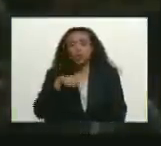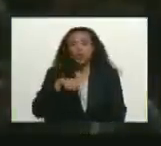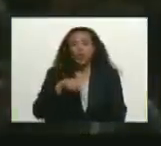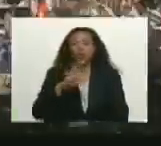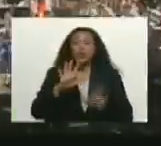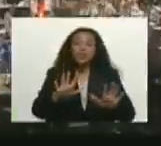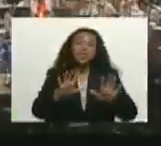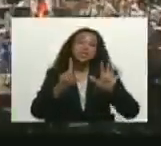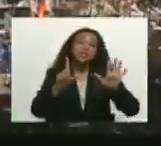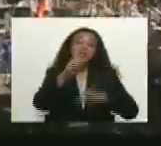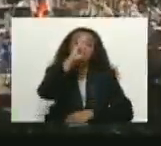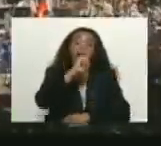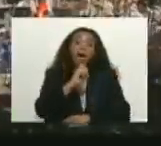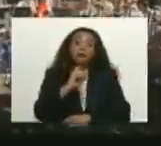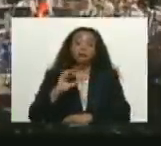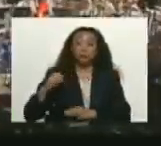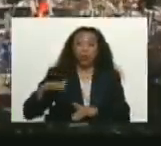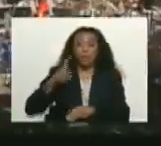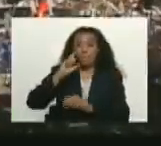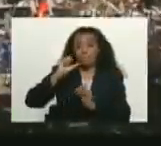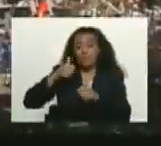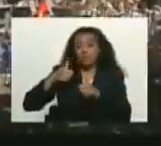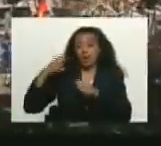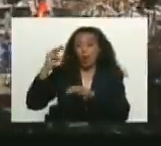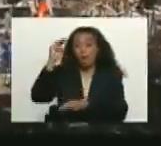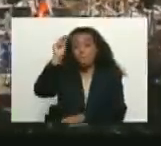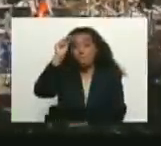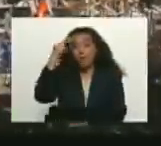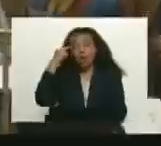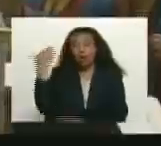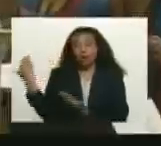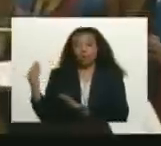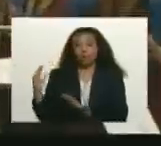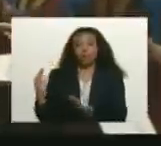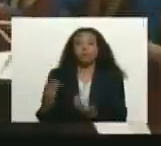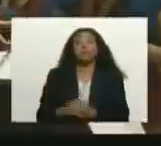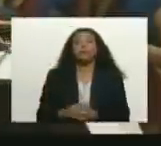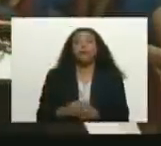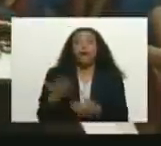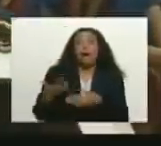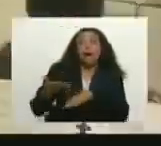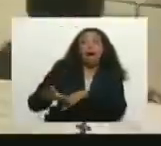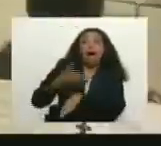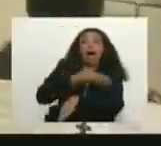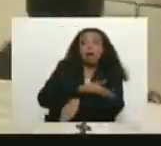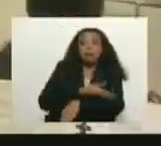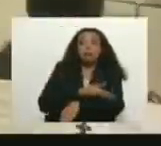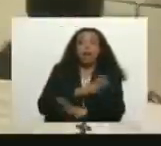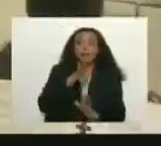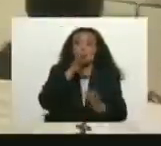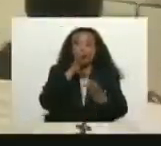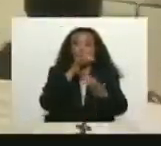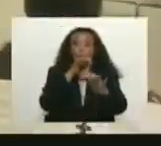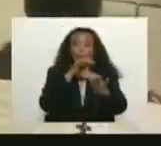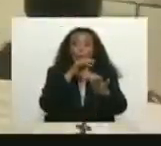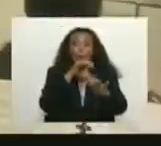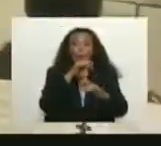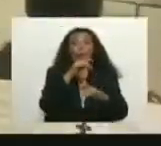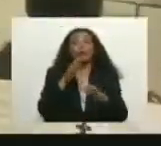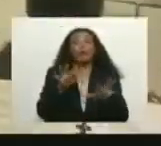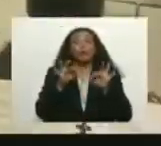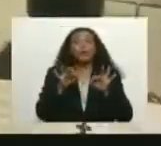años dirigiendo. Empecé con el maestro José Antonio Abreu, fue mi primer profesor. Y bueno, antes de eso, también trompetista de la Orquesta Sinfónica Simón